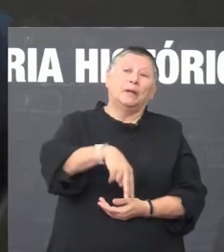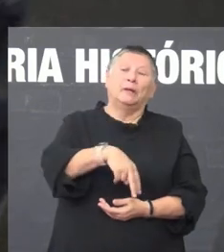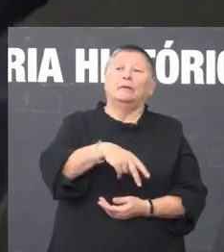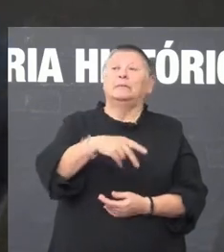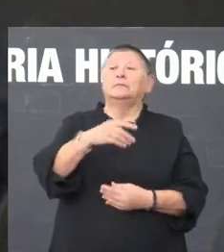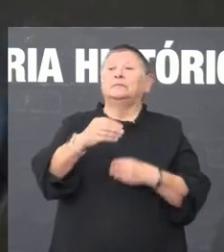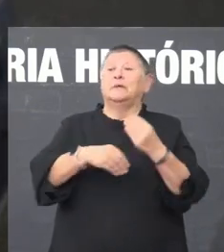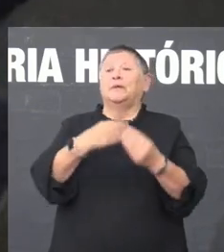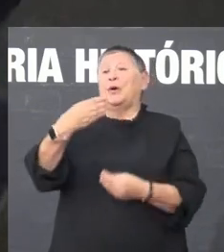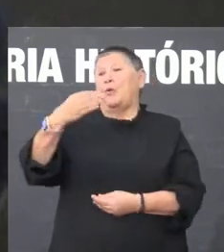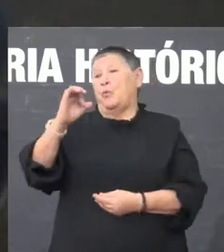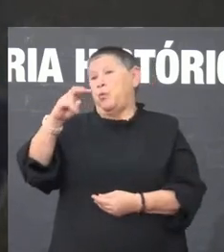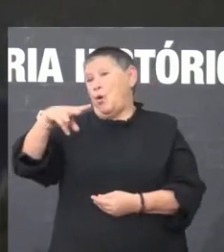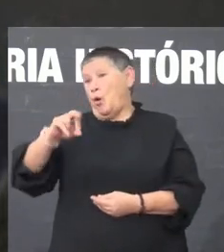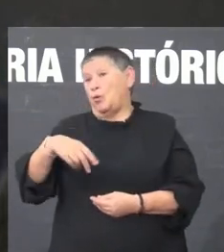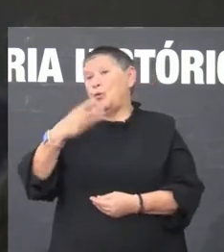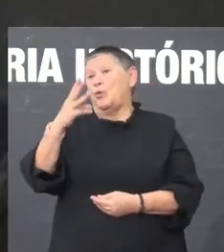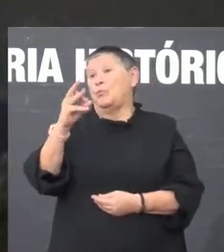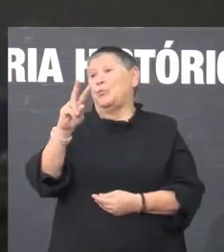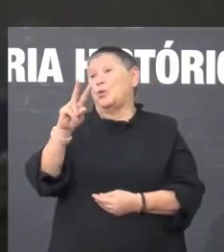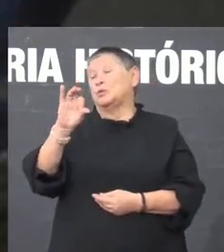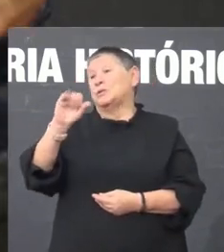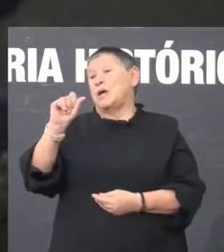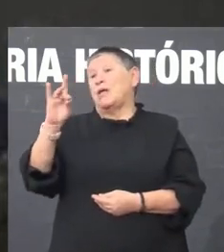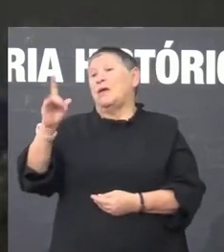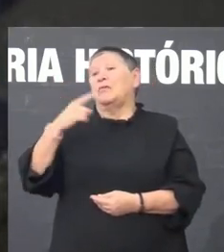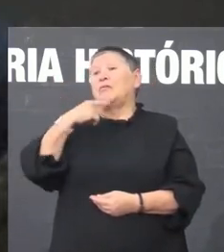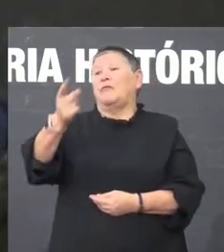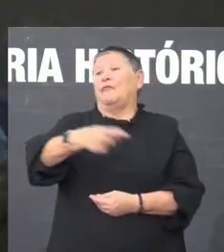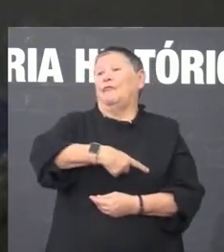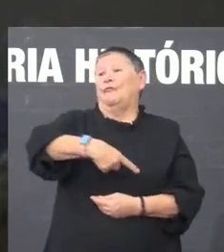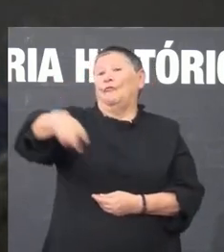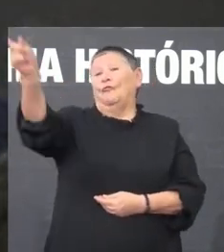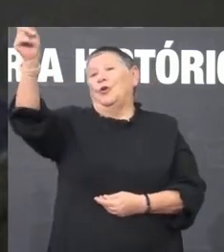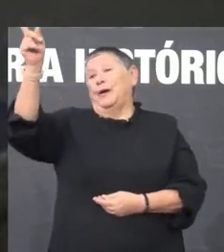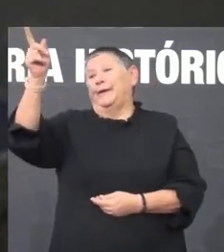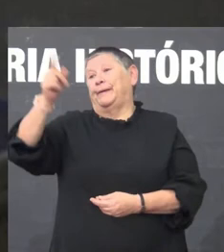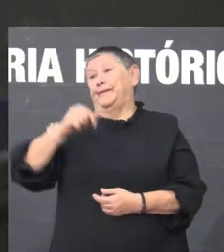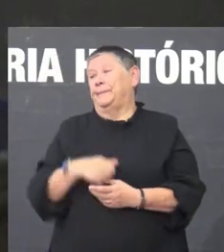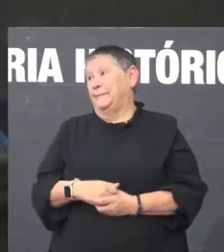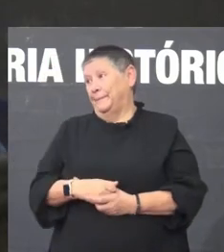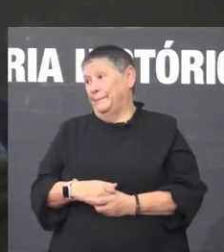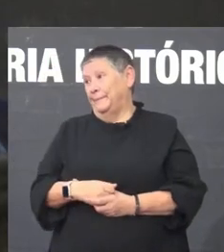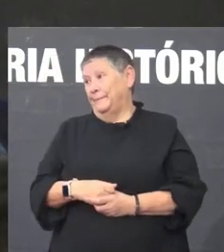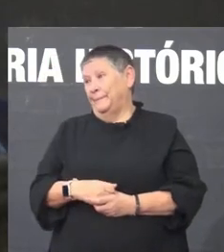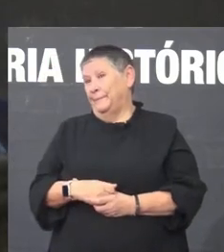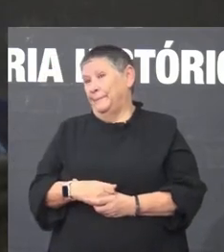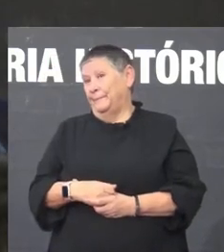hacía Bono, lo hacía Posada, que decían, salga, y te echaban